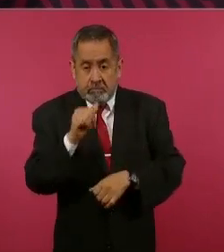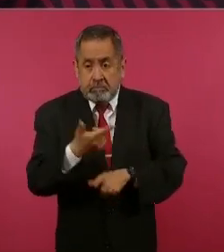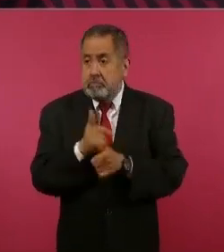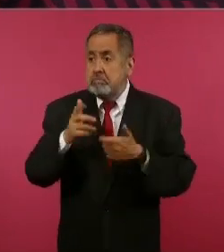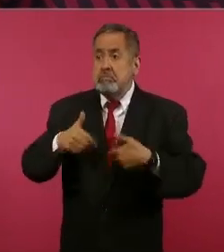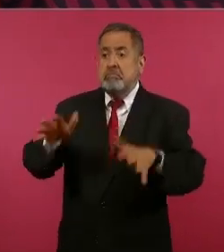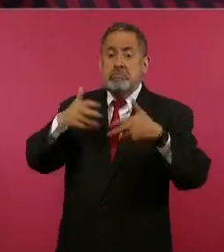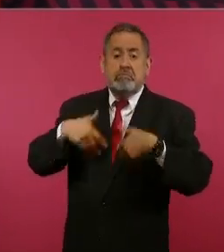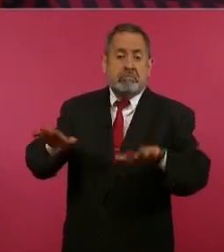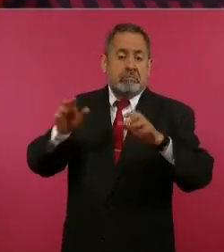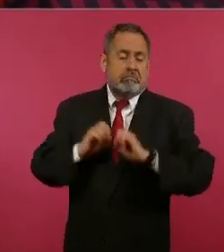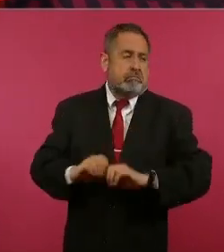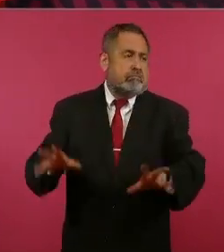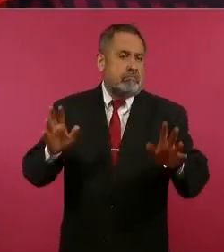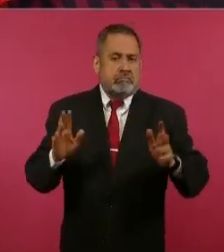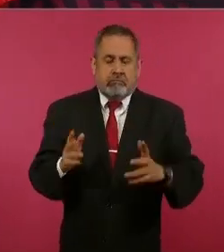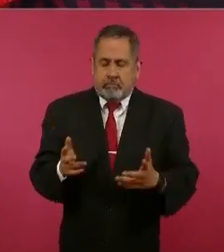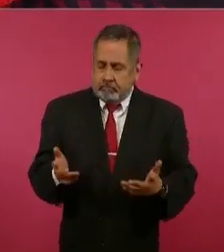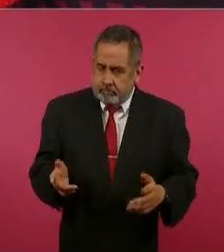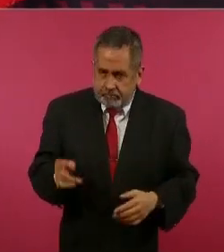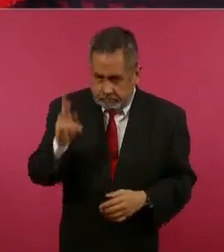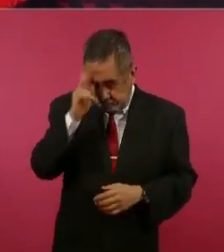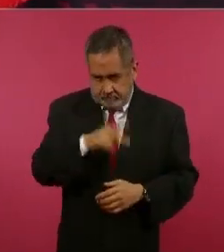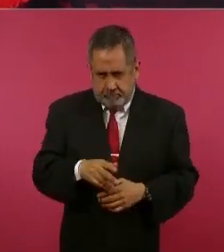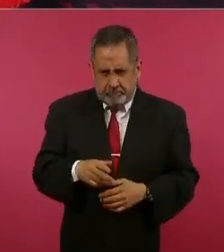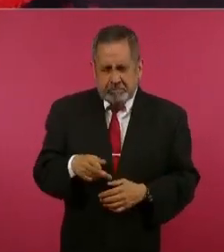aunque lo que hemos visto últimamente